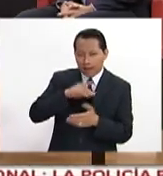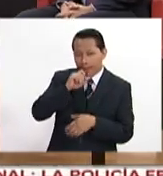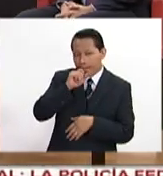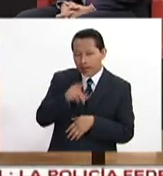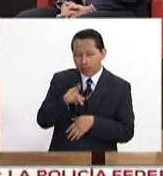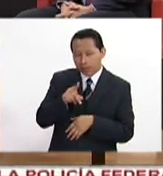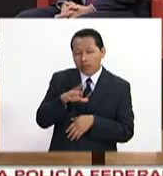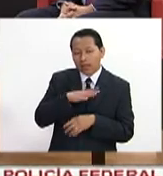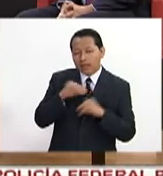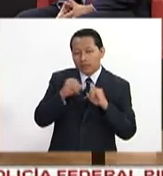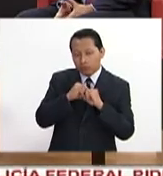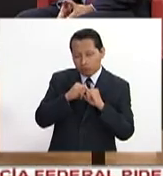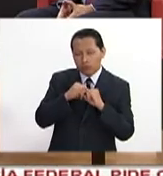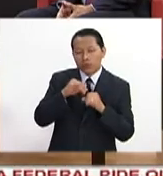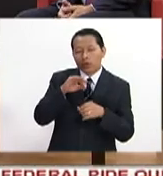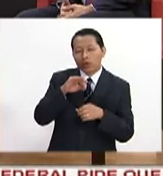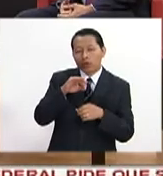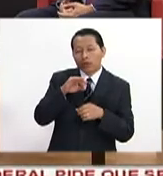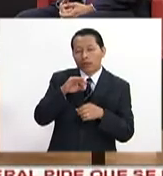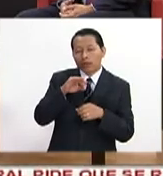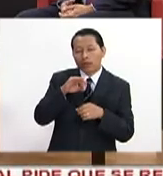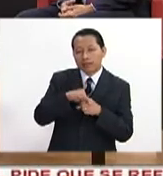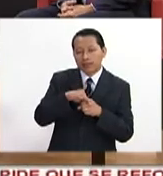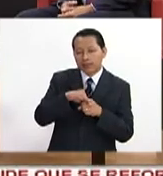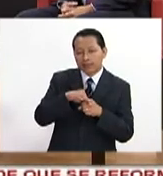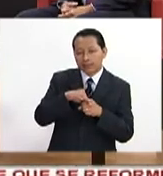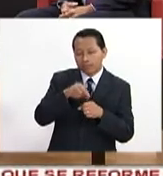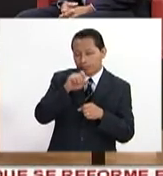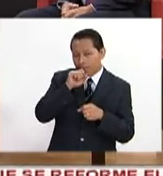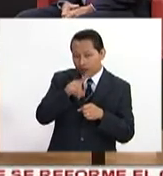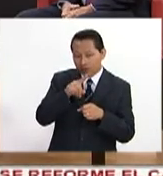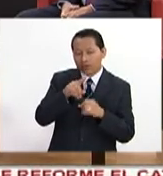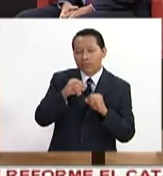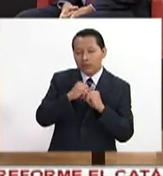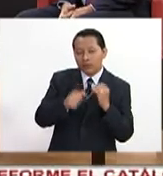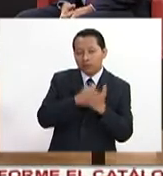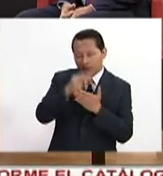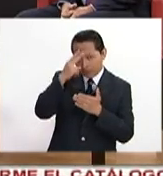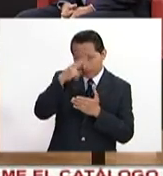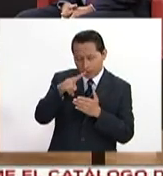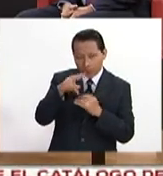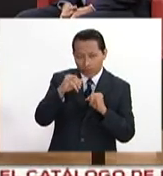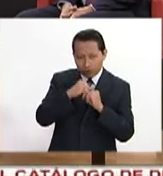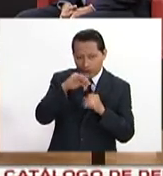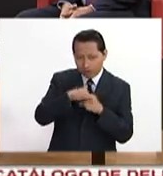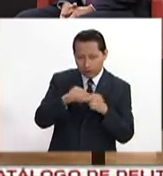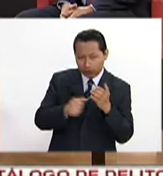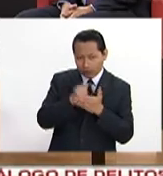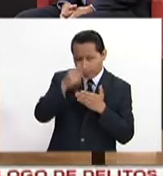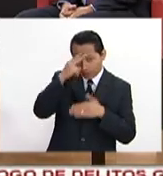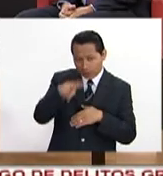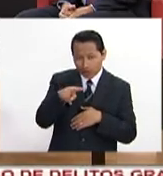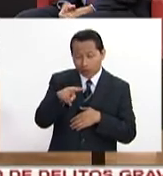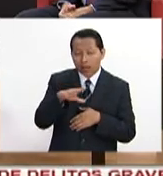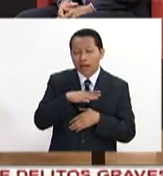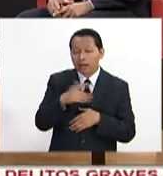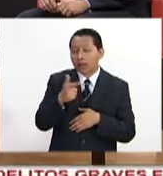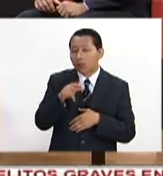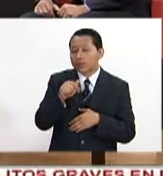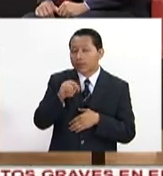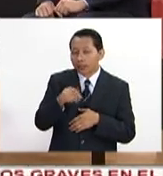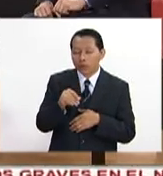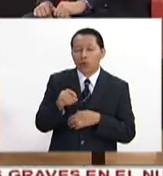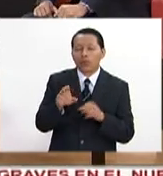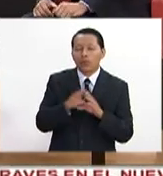por parte del Instituto Electoral del Estado de México, perdón, de la Ciudad de México. Gustavo, además